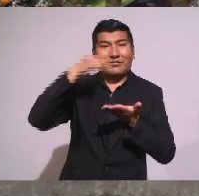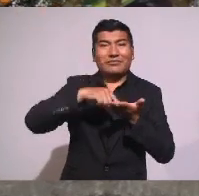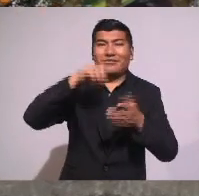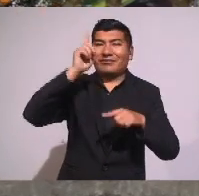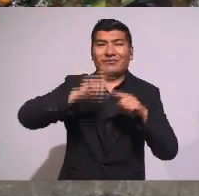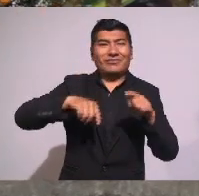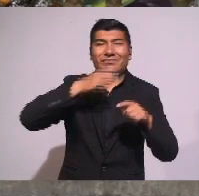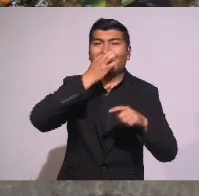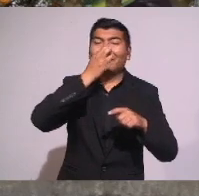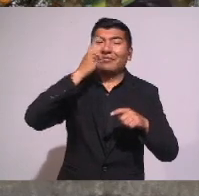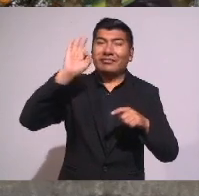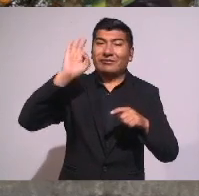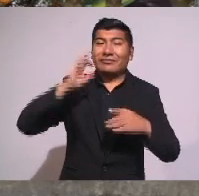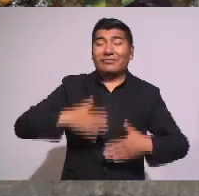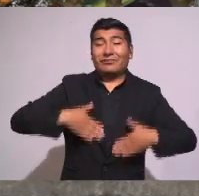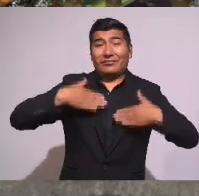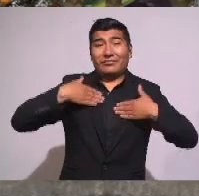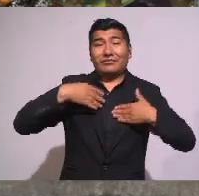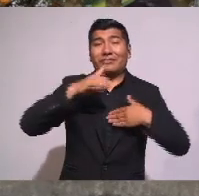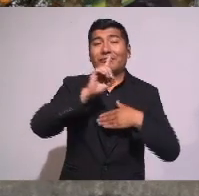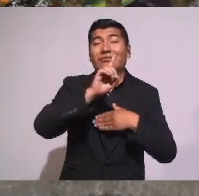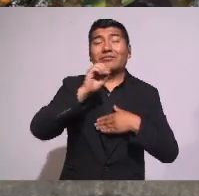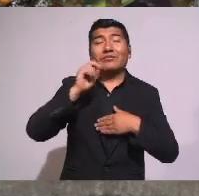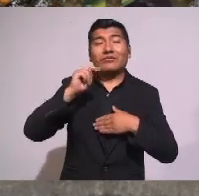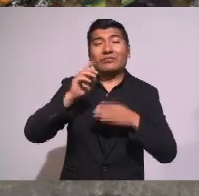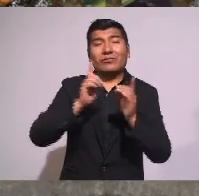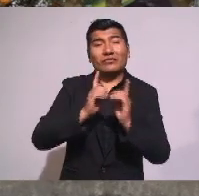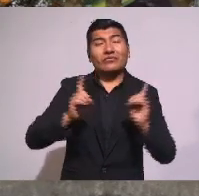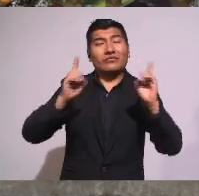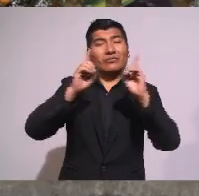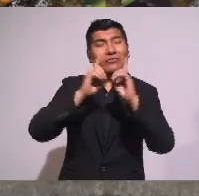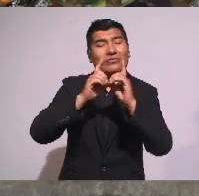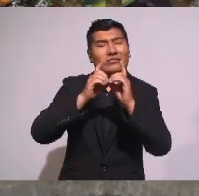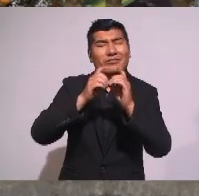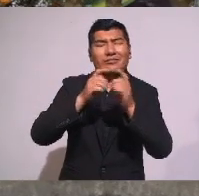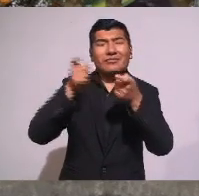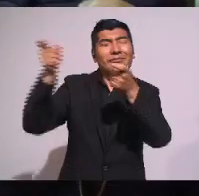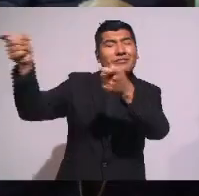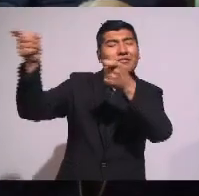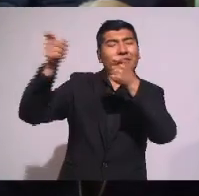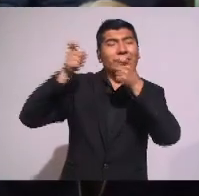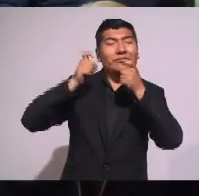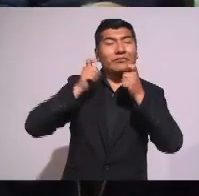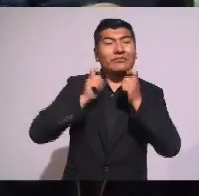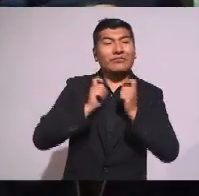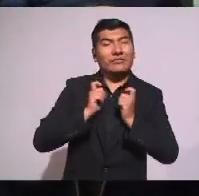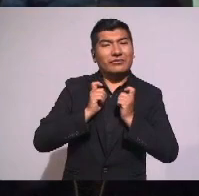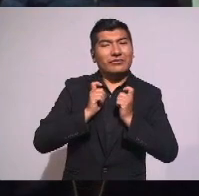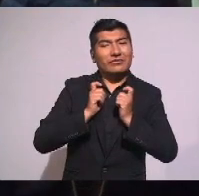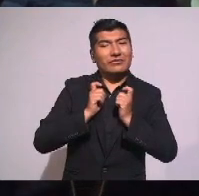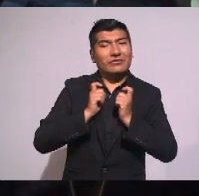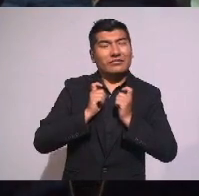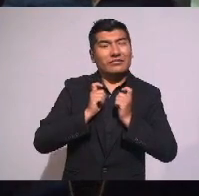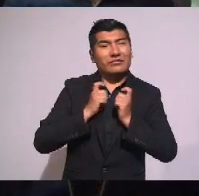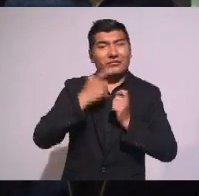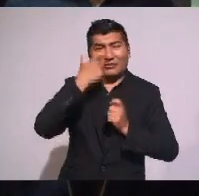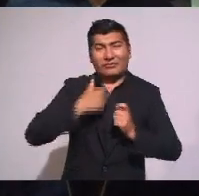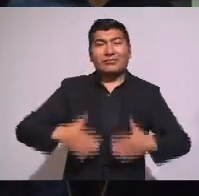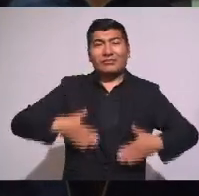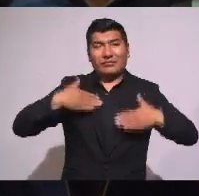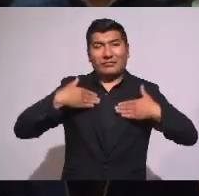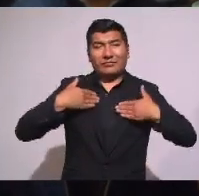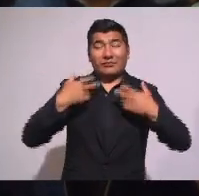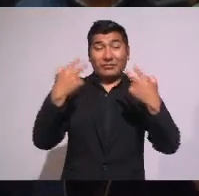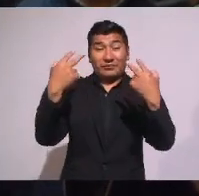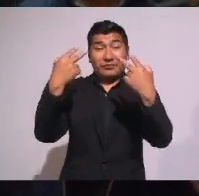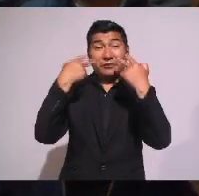jurar. La vida es un don, un regalo, algo dado. Y sin embargo, fijémonos